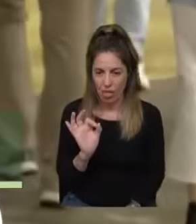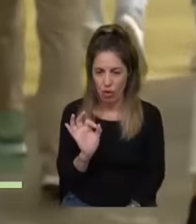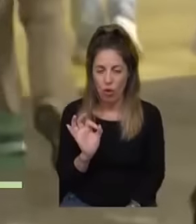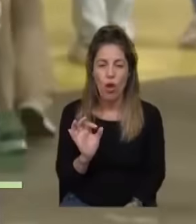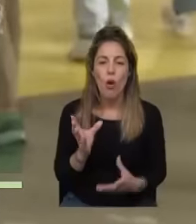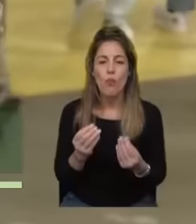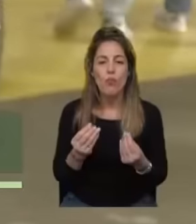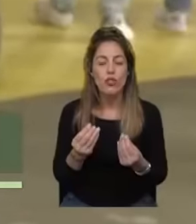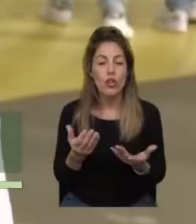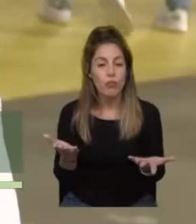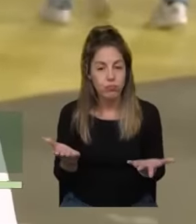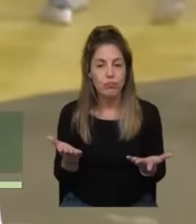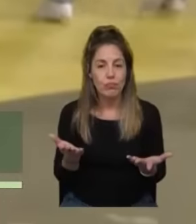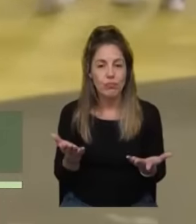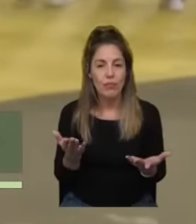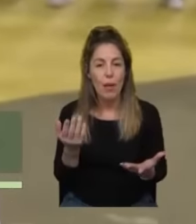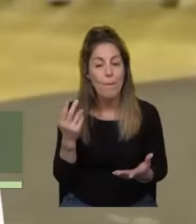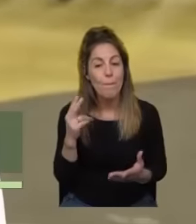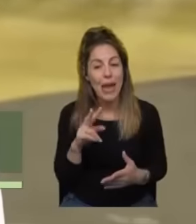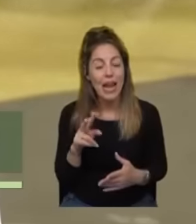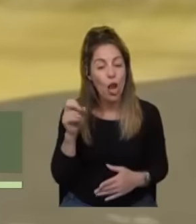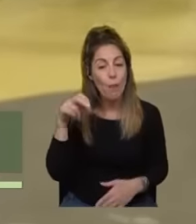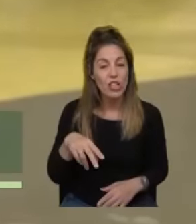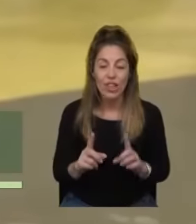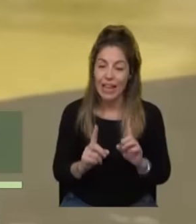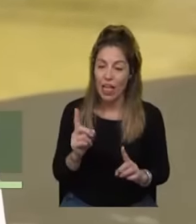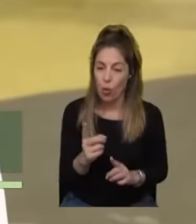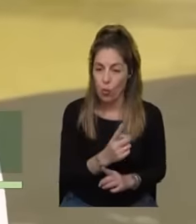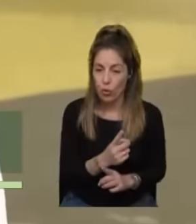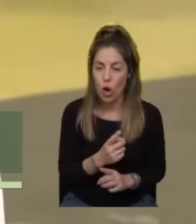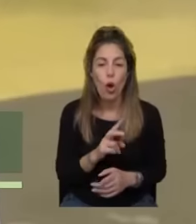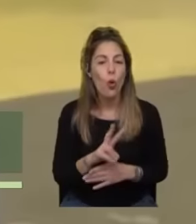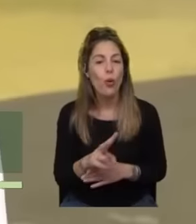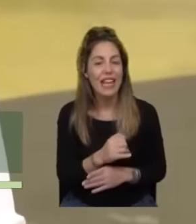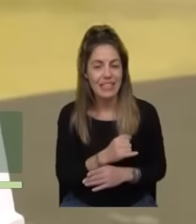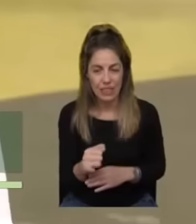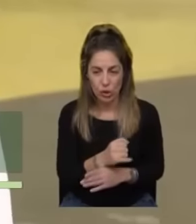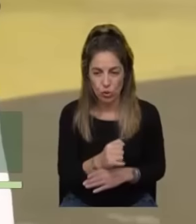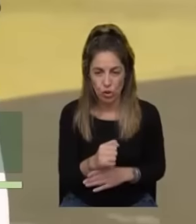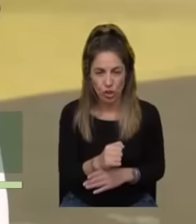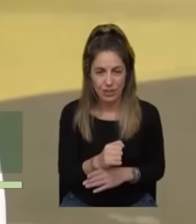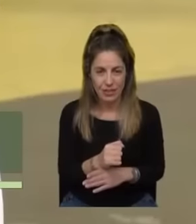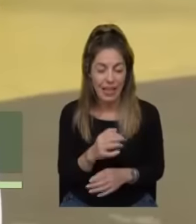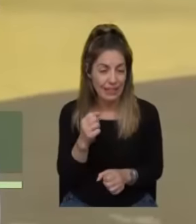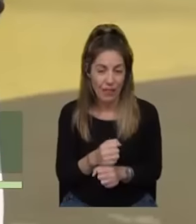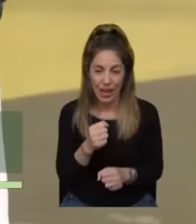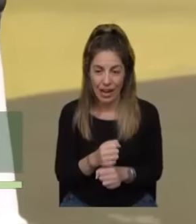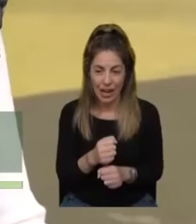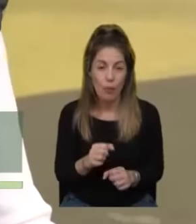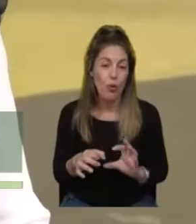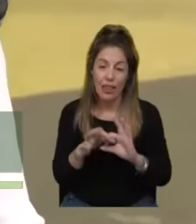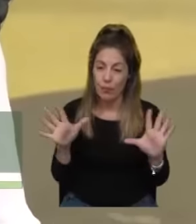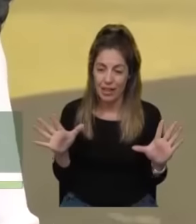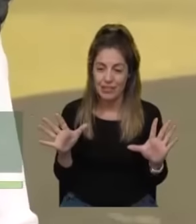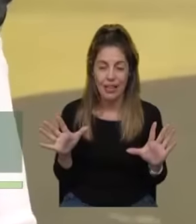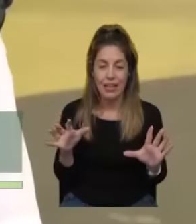mucho sopesar las opiniones de cada uno, cuidar las instituciones y en definitiva trabajar por una democracia.